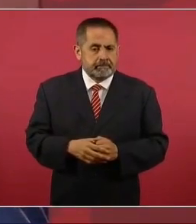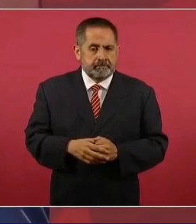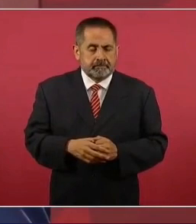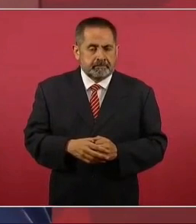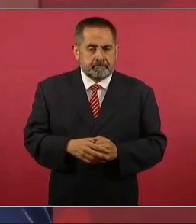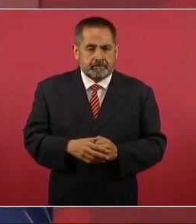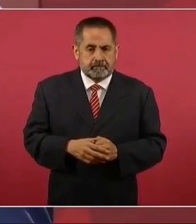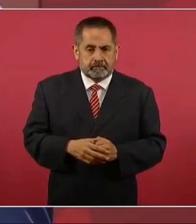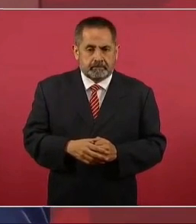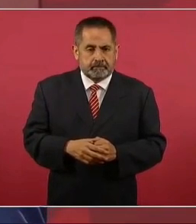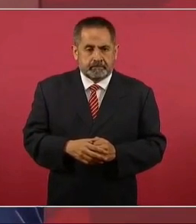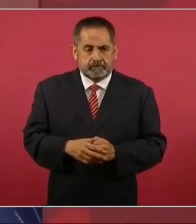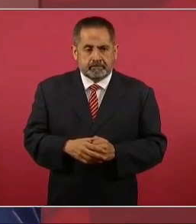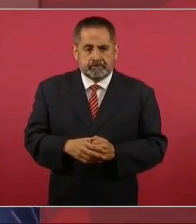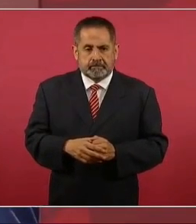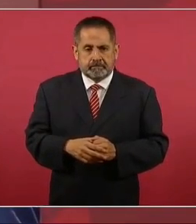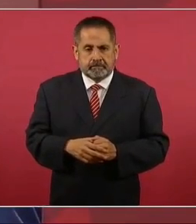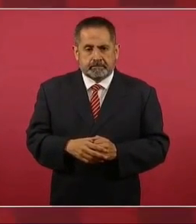para